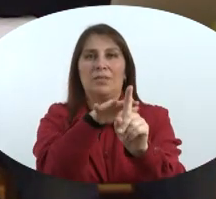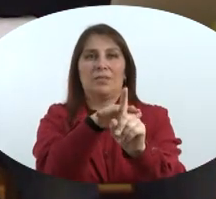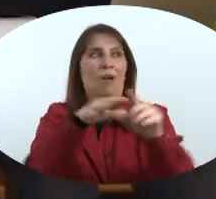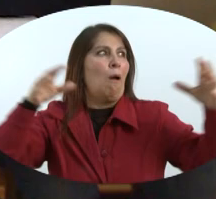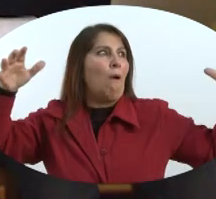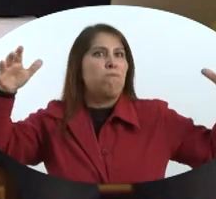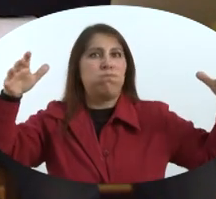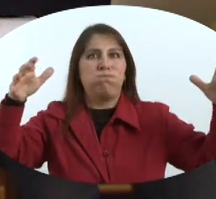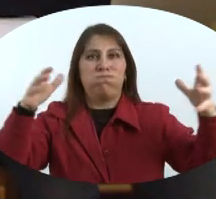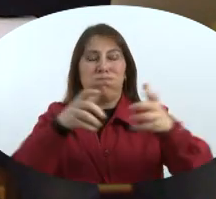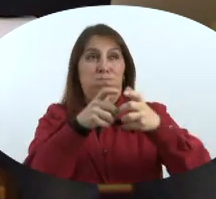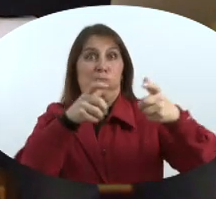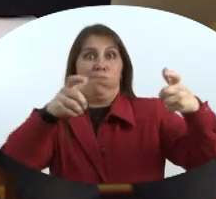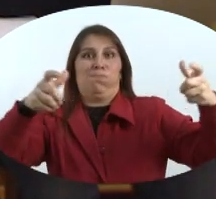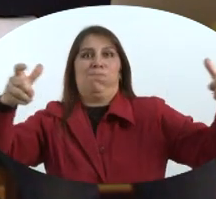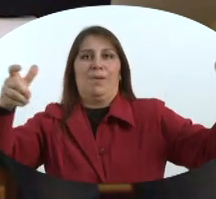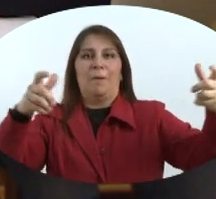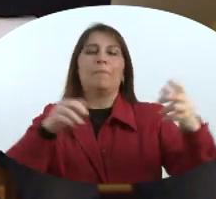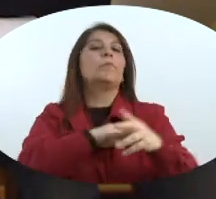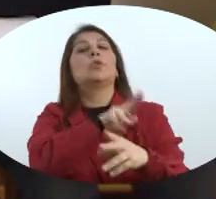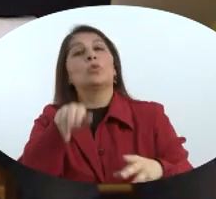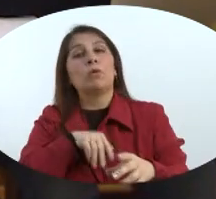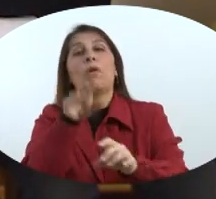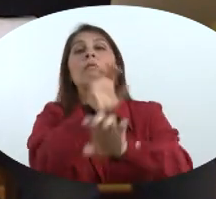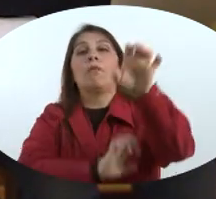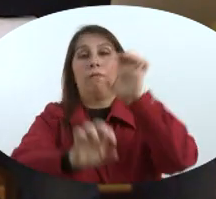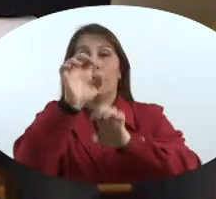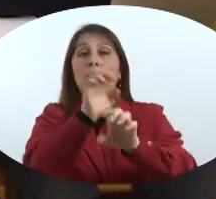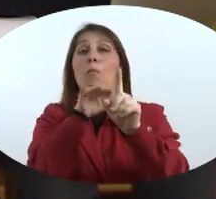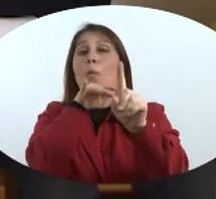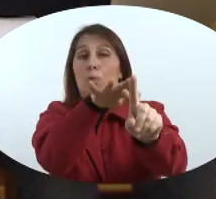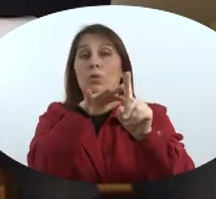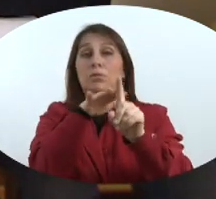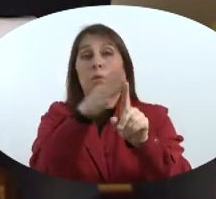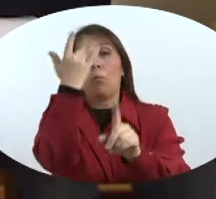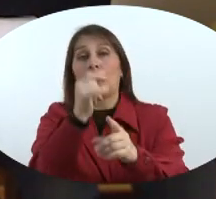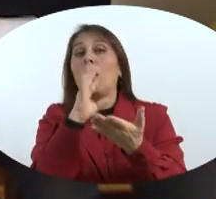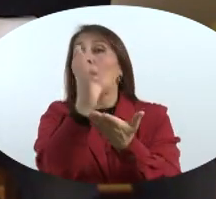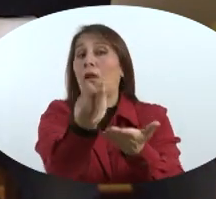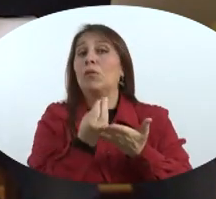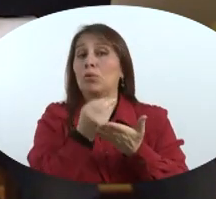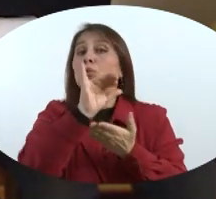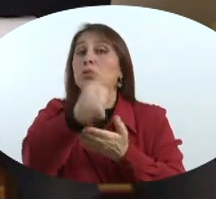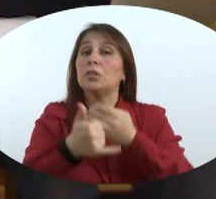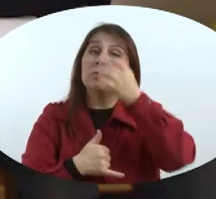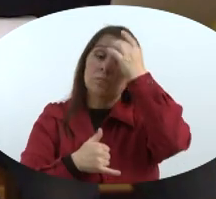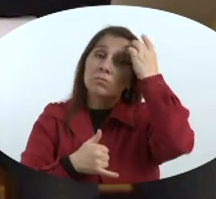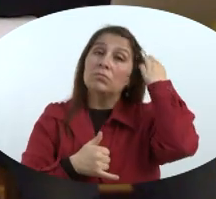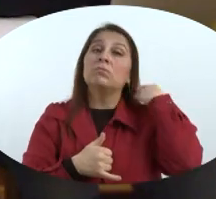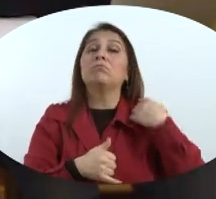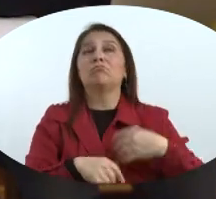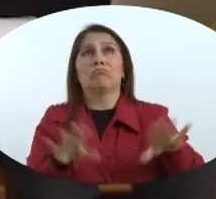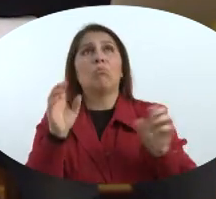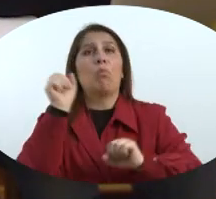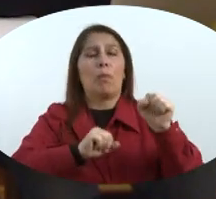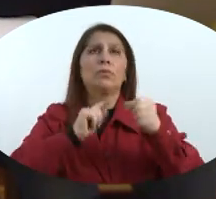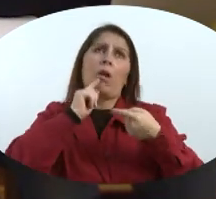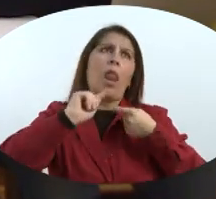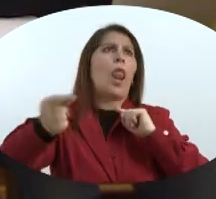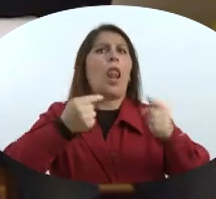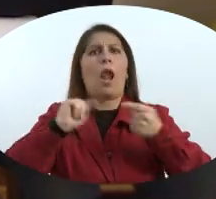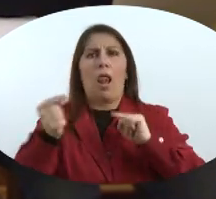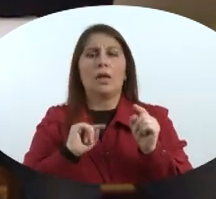de movilización luego nosotros defendemos esa movilización porque ha tenido resultados podemos discutirlo 5.85 millones podemos